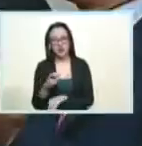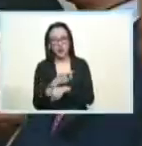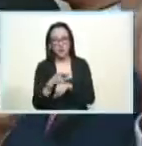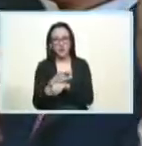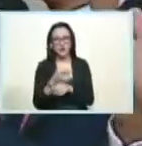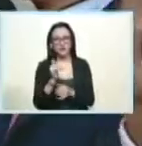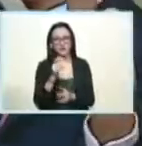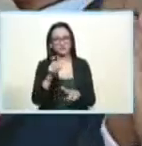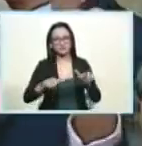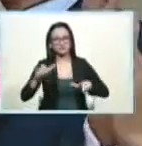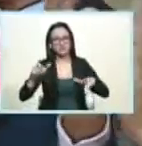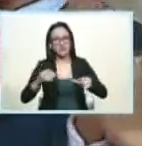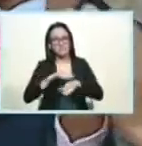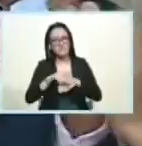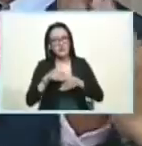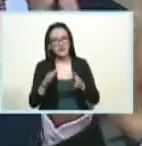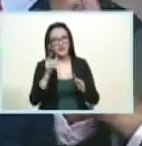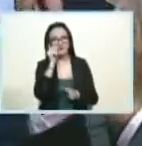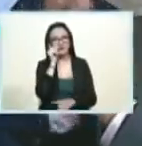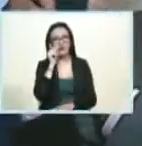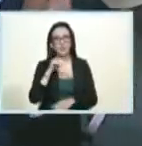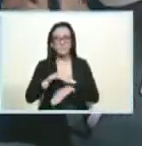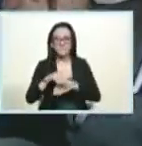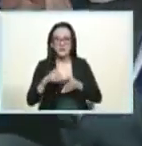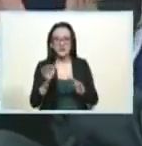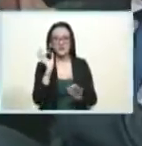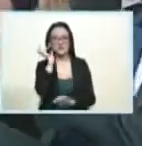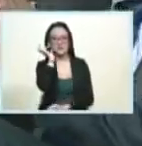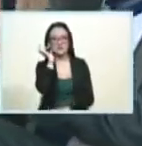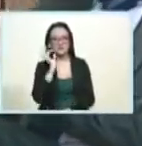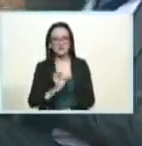presentes, ministros, ministras,